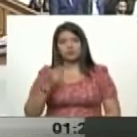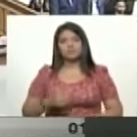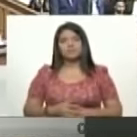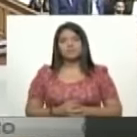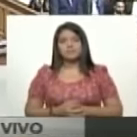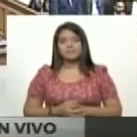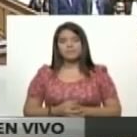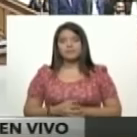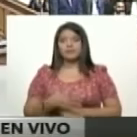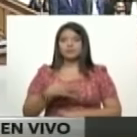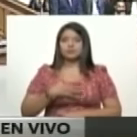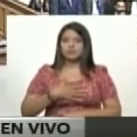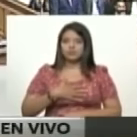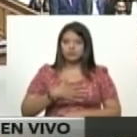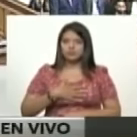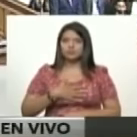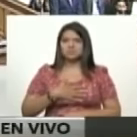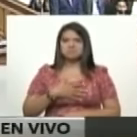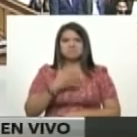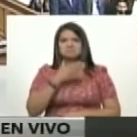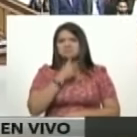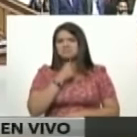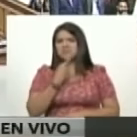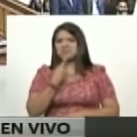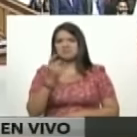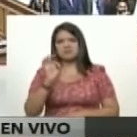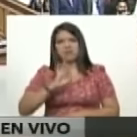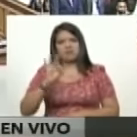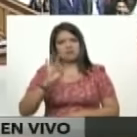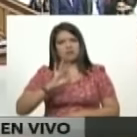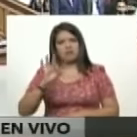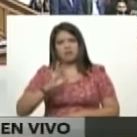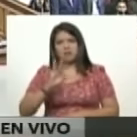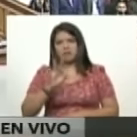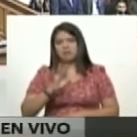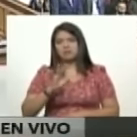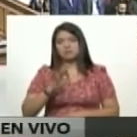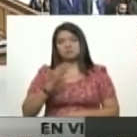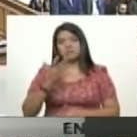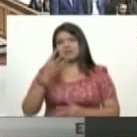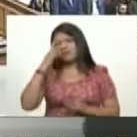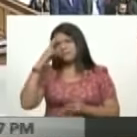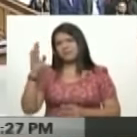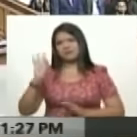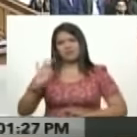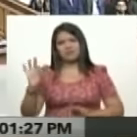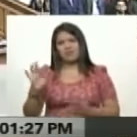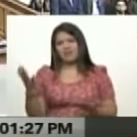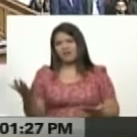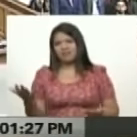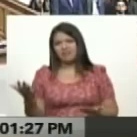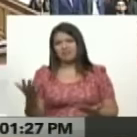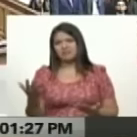en lo personal no tengo ninguna observación, mi respeto y consideración para los propuestos,